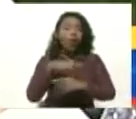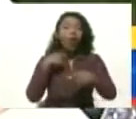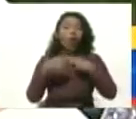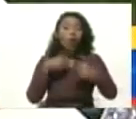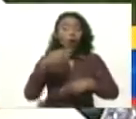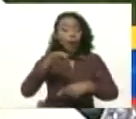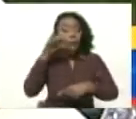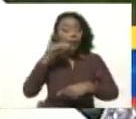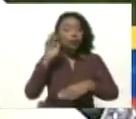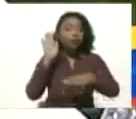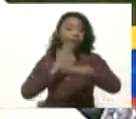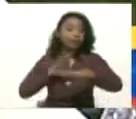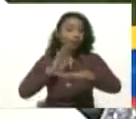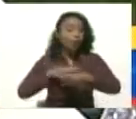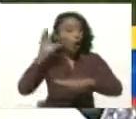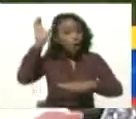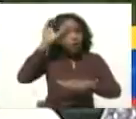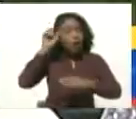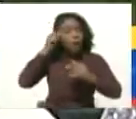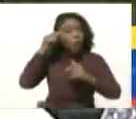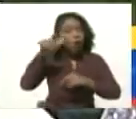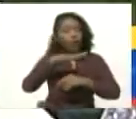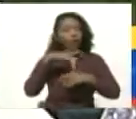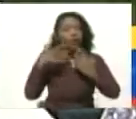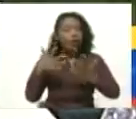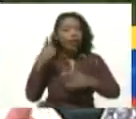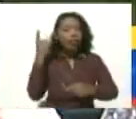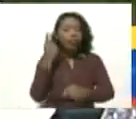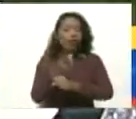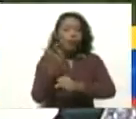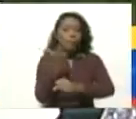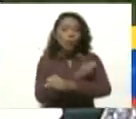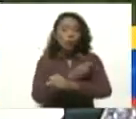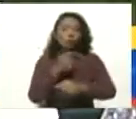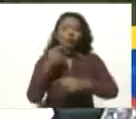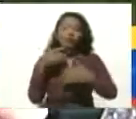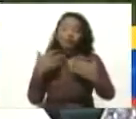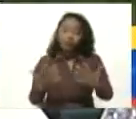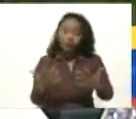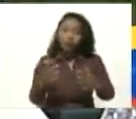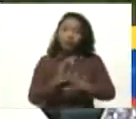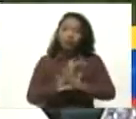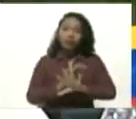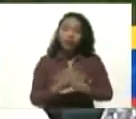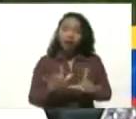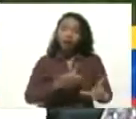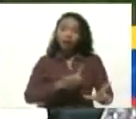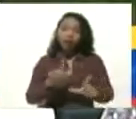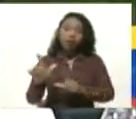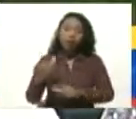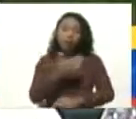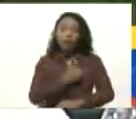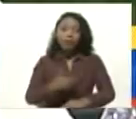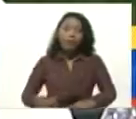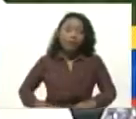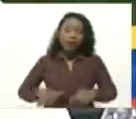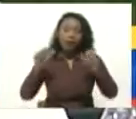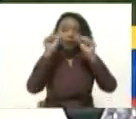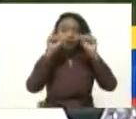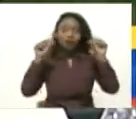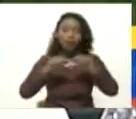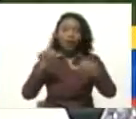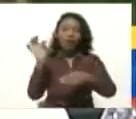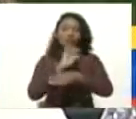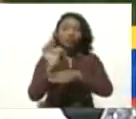es el llamado consciente a nuestra población de que debe vacunarse. Así que ya estamos listos, presidente, el sistema